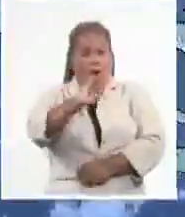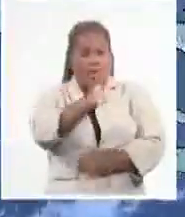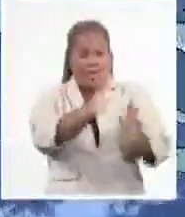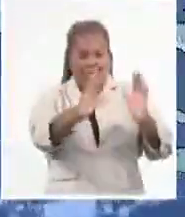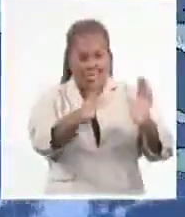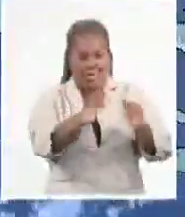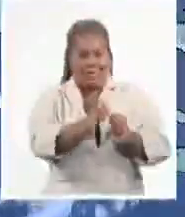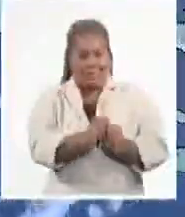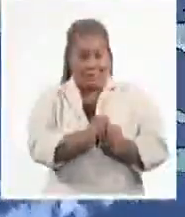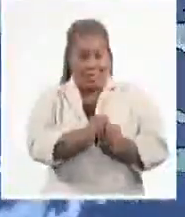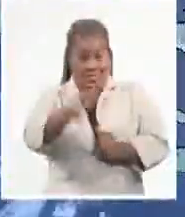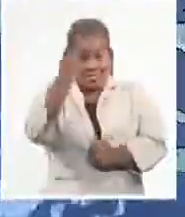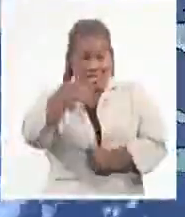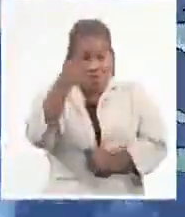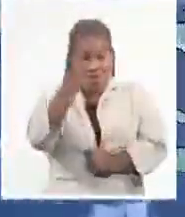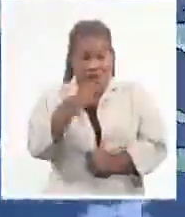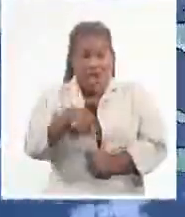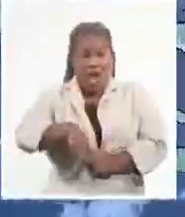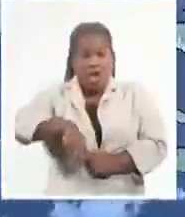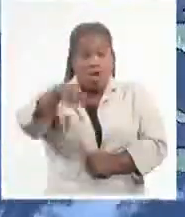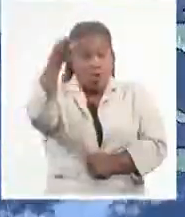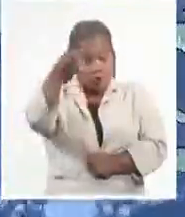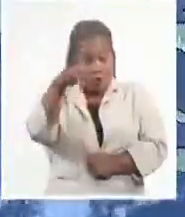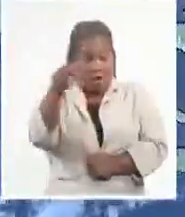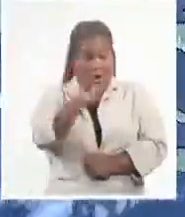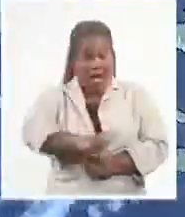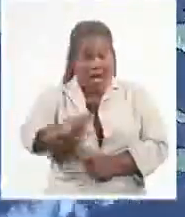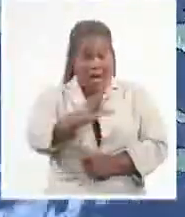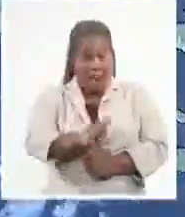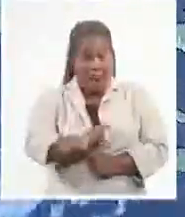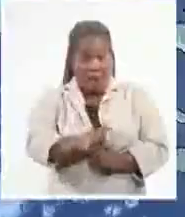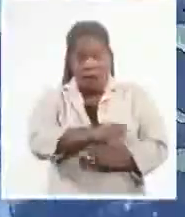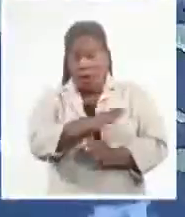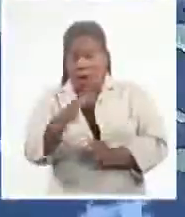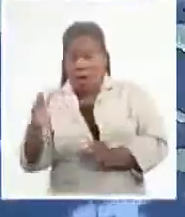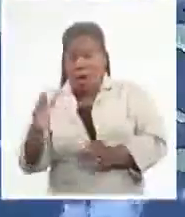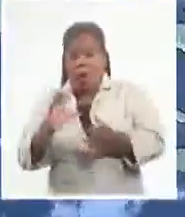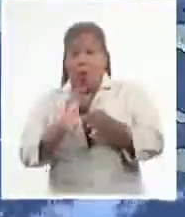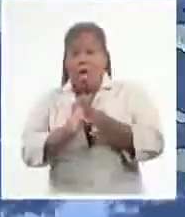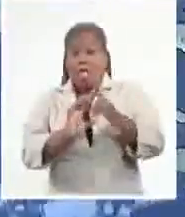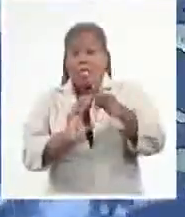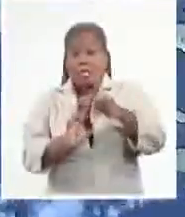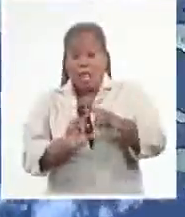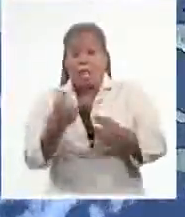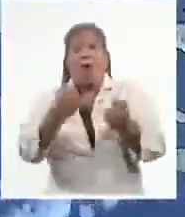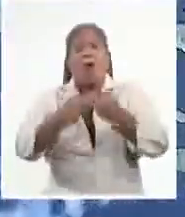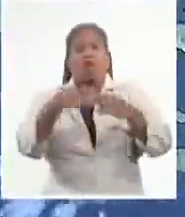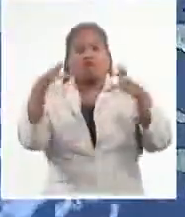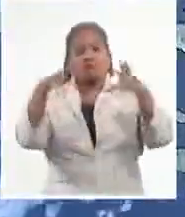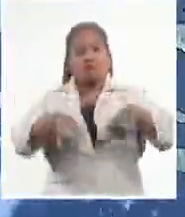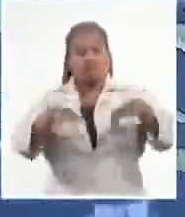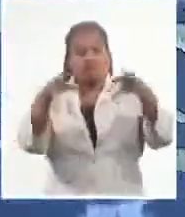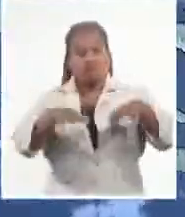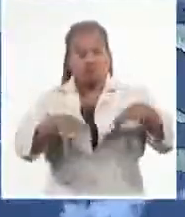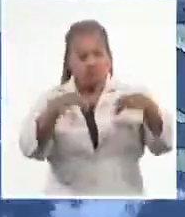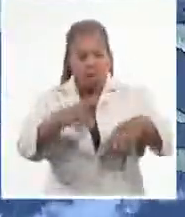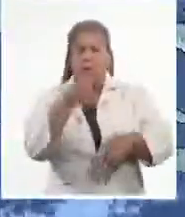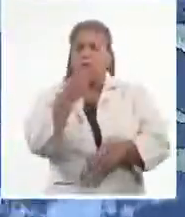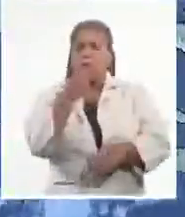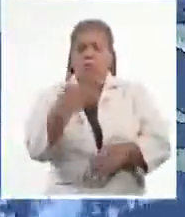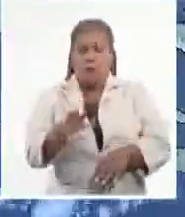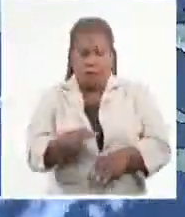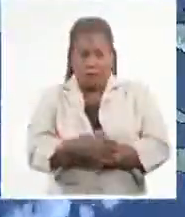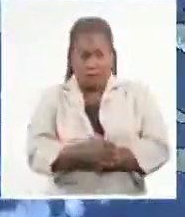Ávila y desde Camagüey hasta Guantánamo, donde pueden estar generándose de forma ocasional algunos chubascos, aunque hasta el momento los